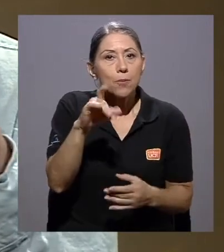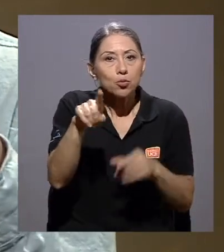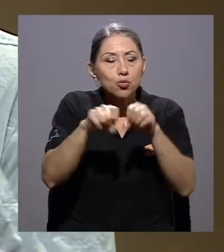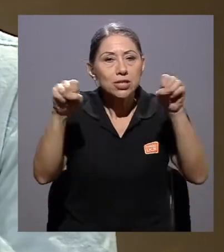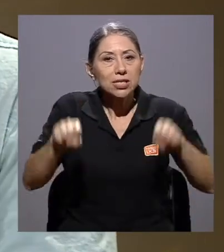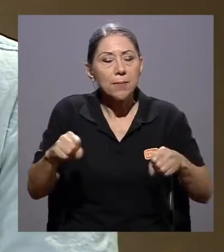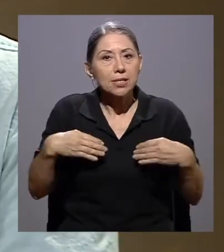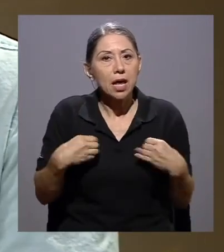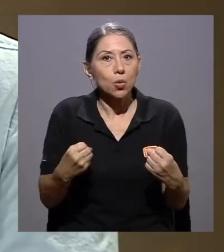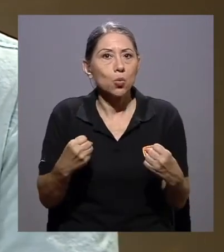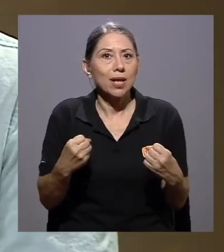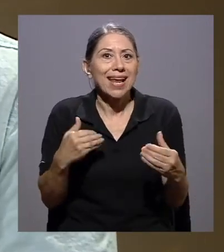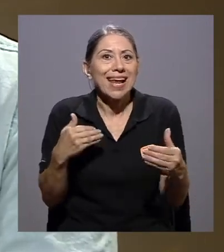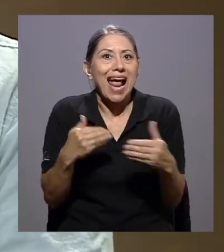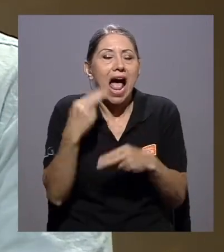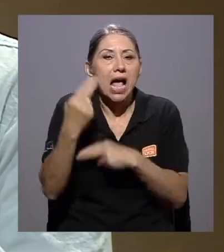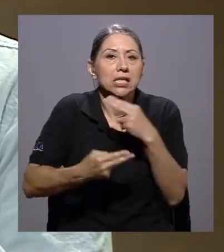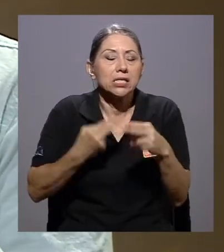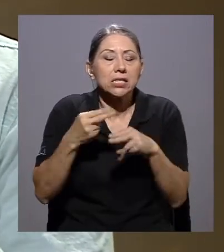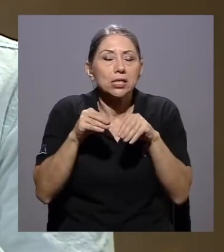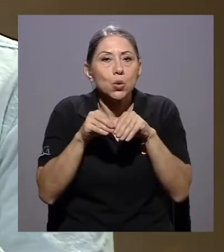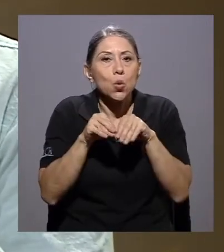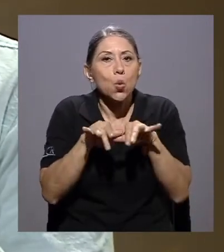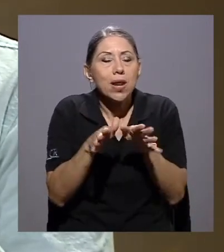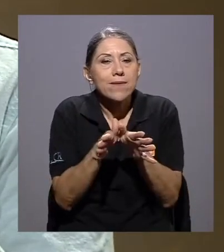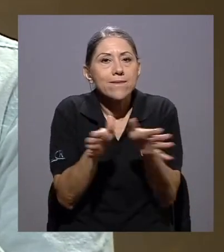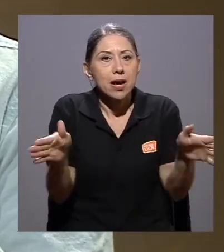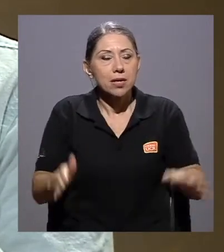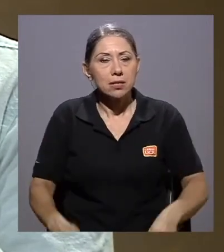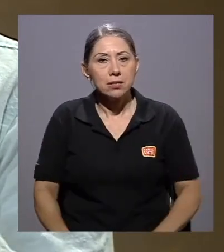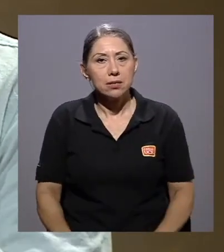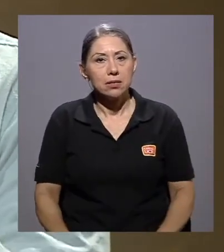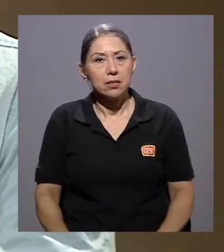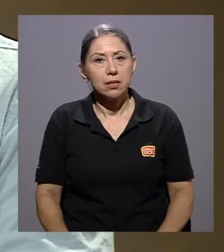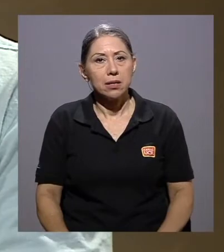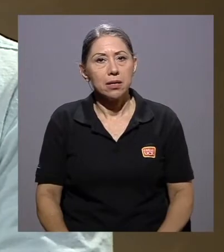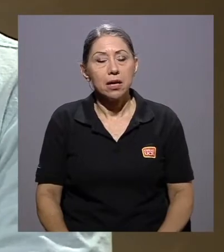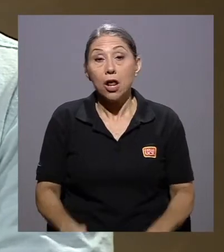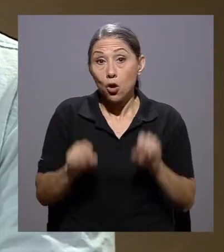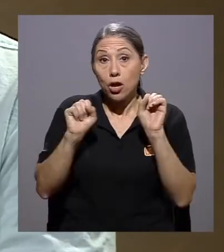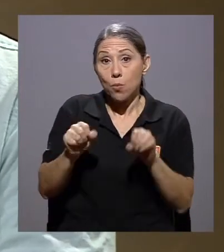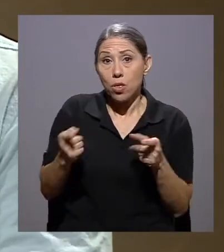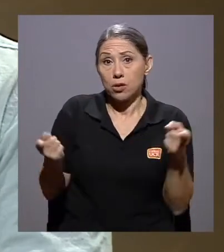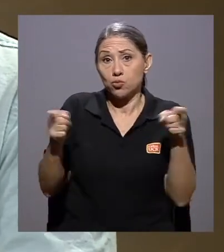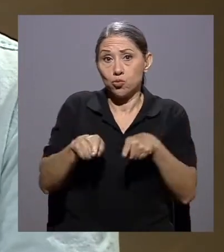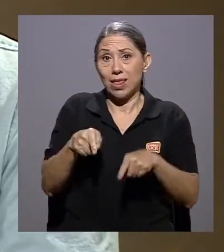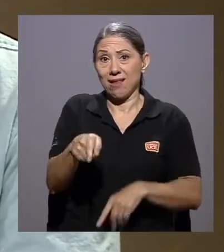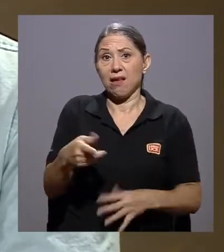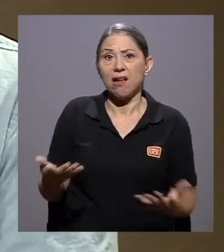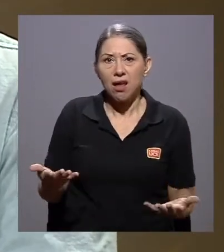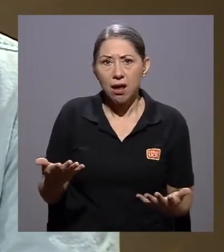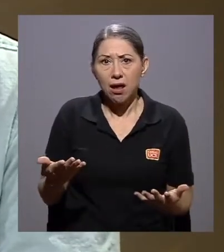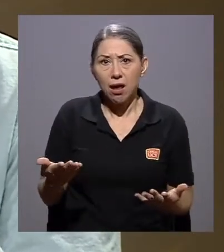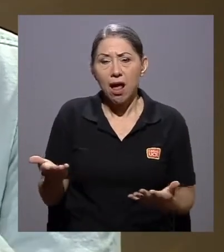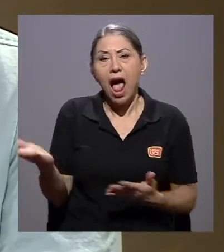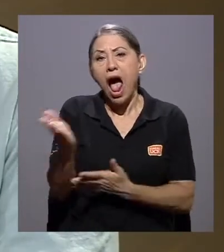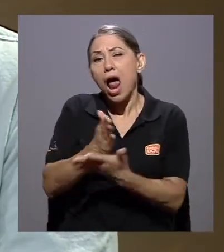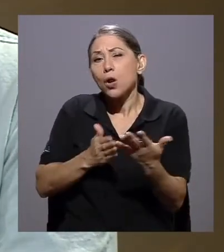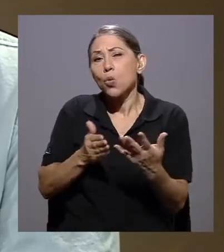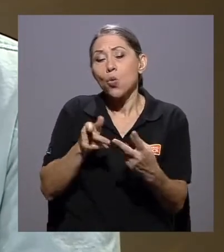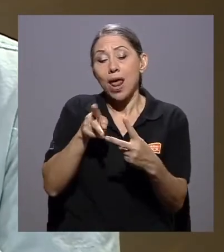casi universal, y lo que puede suceder en este contexto es que alguna de esas dos visiones